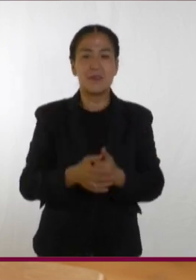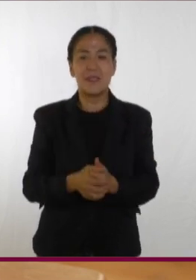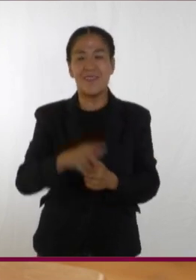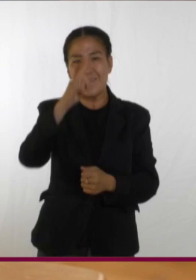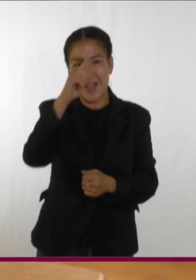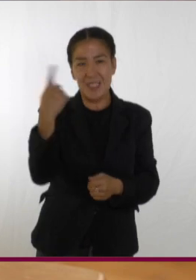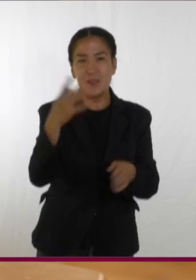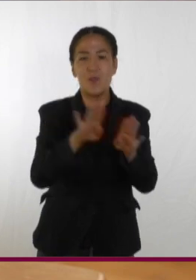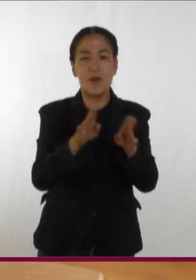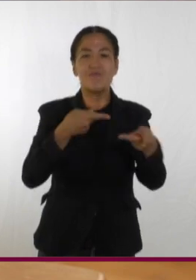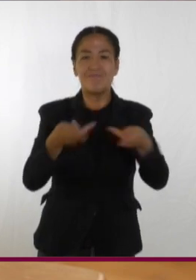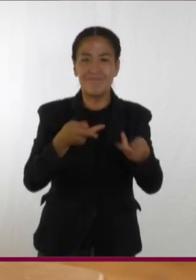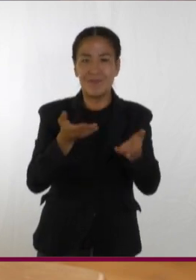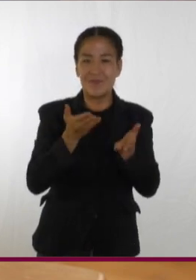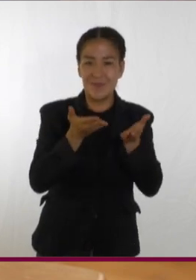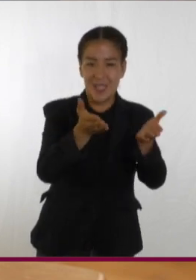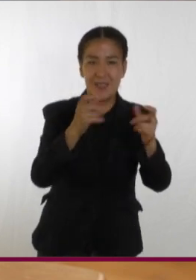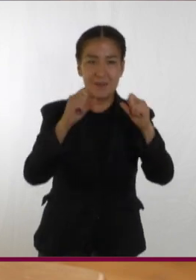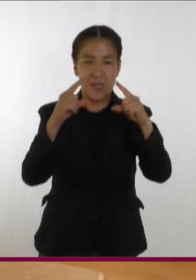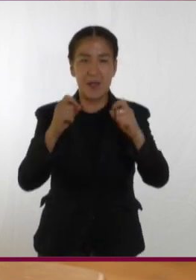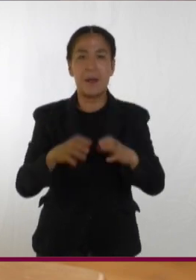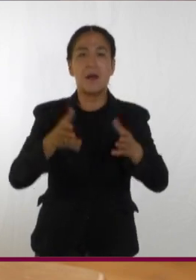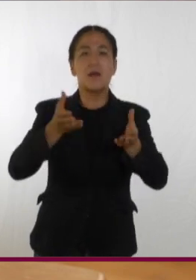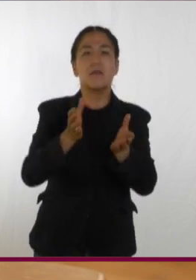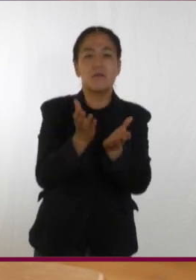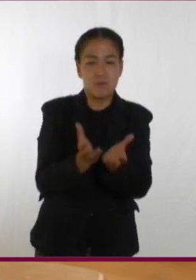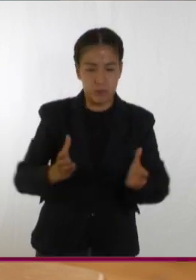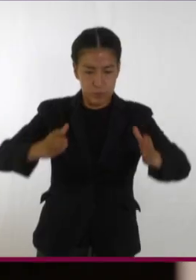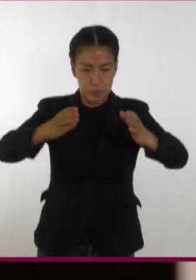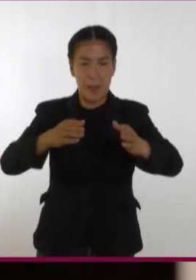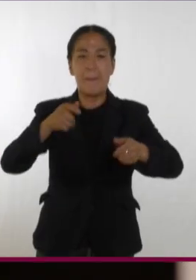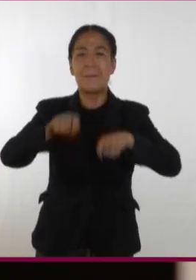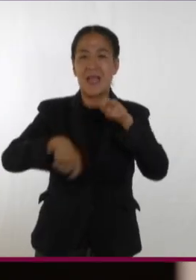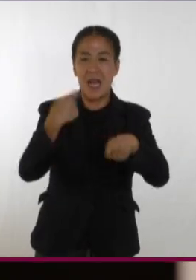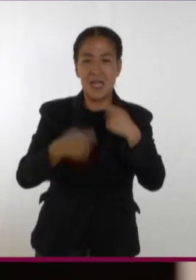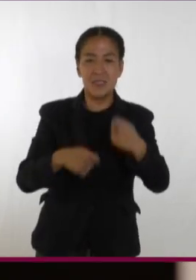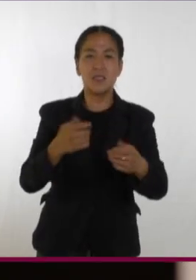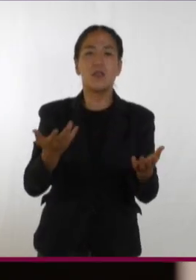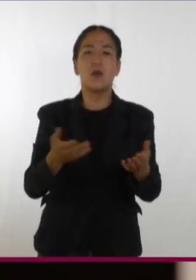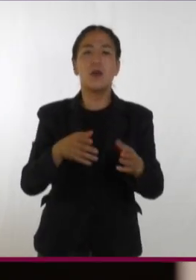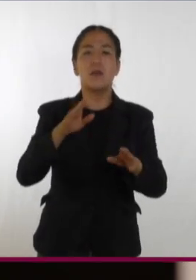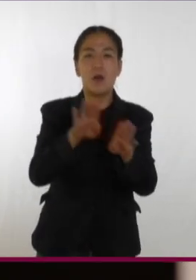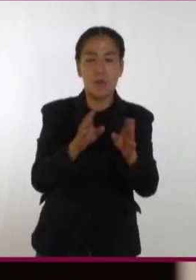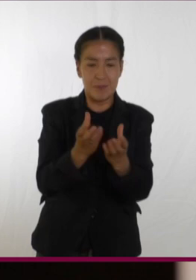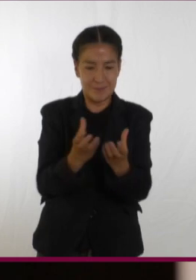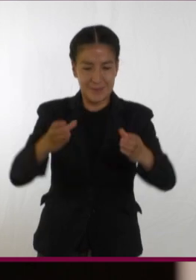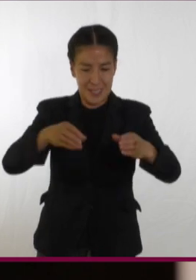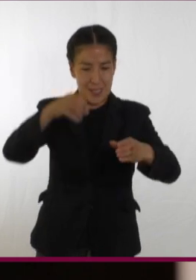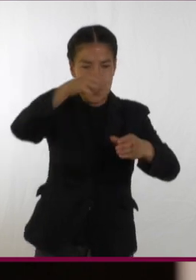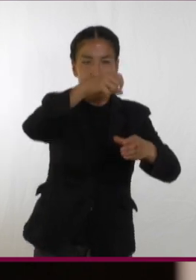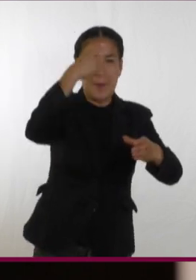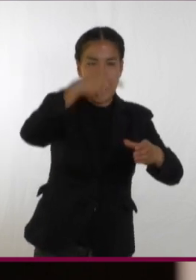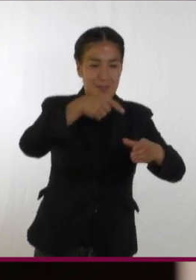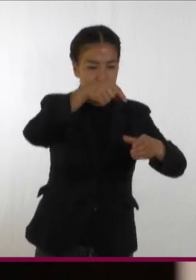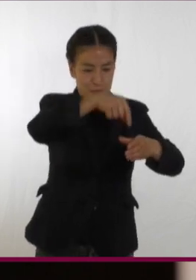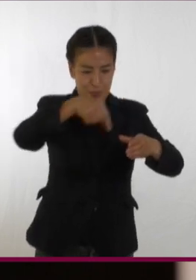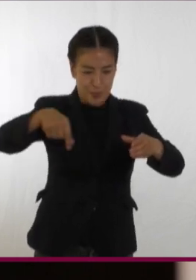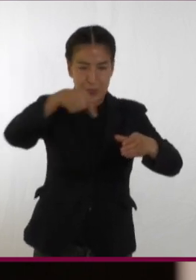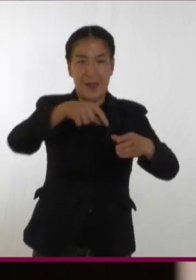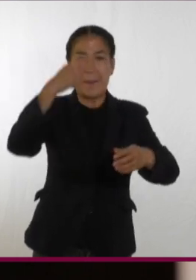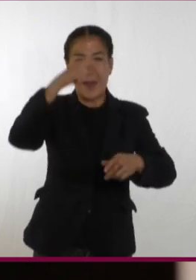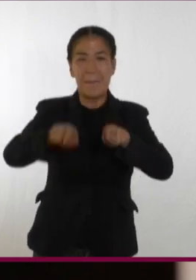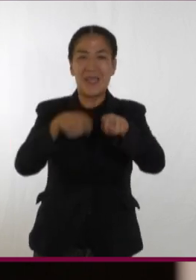necesitamos un microondas, por eso hablo yo de la facilidad de la elaboración, un bowl de plástico, espátulas de silicón y